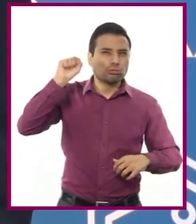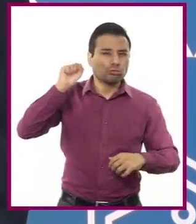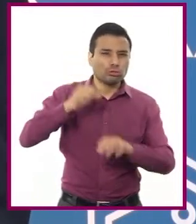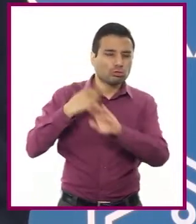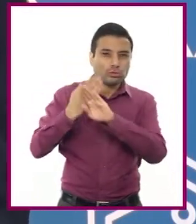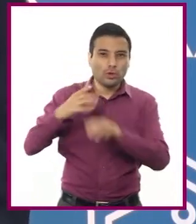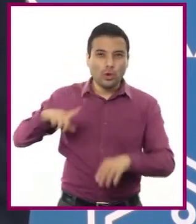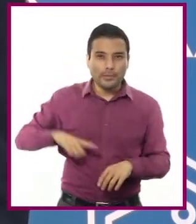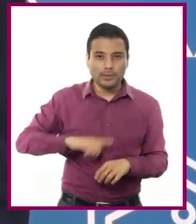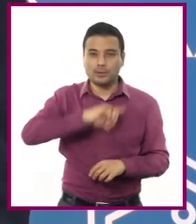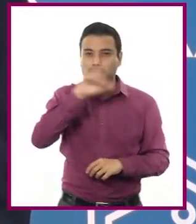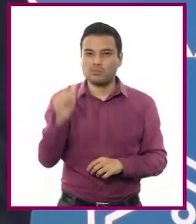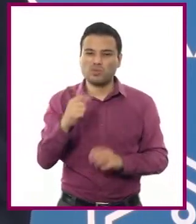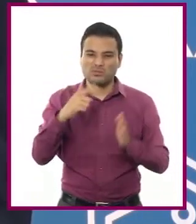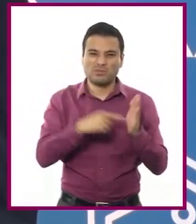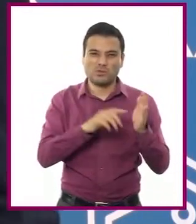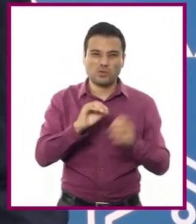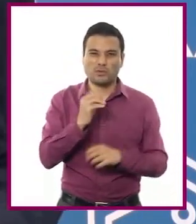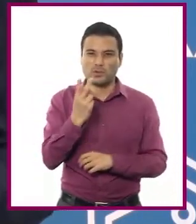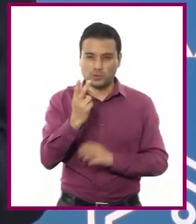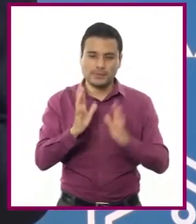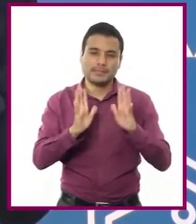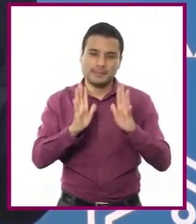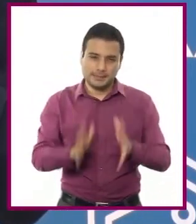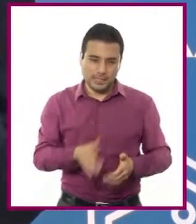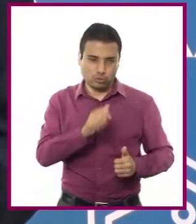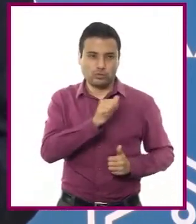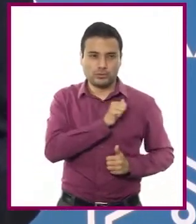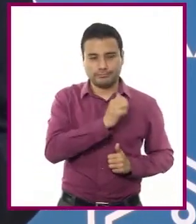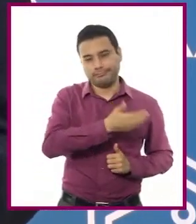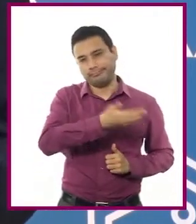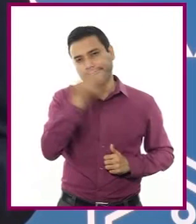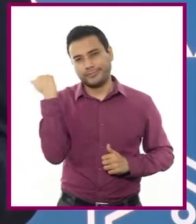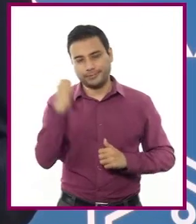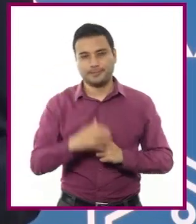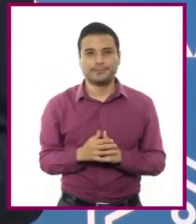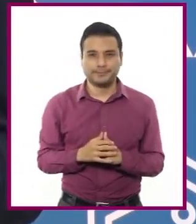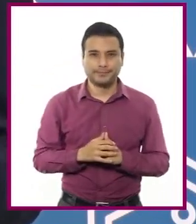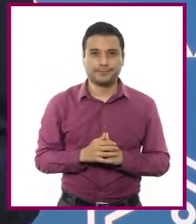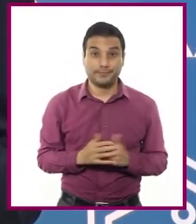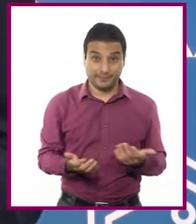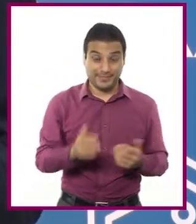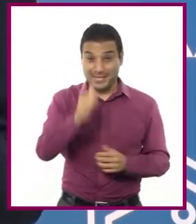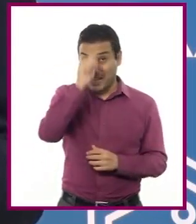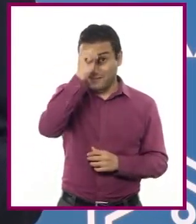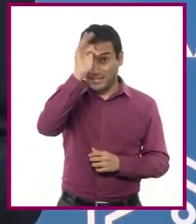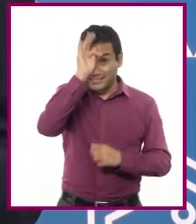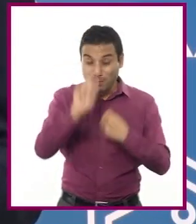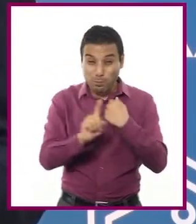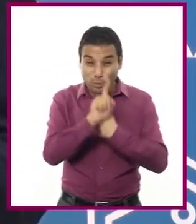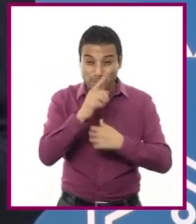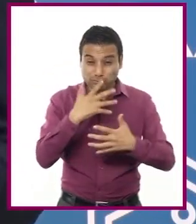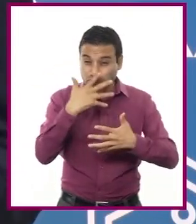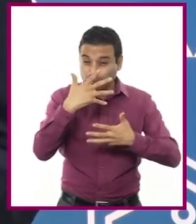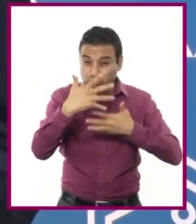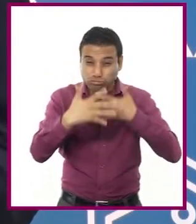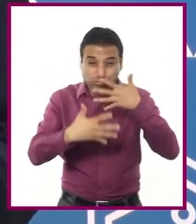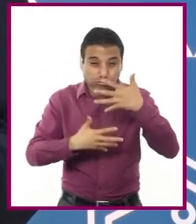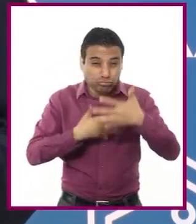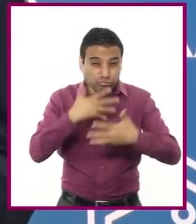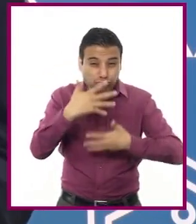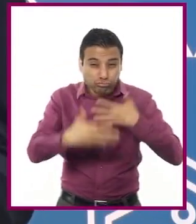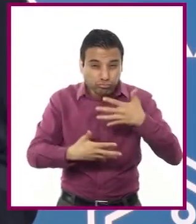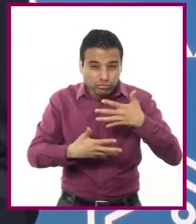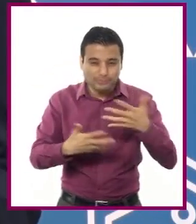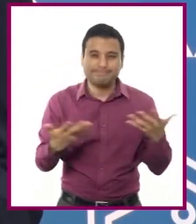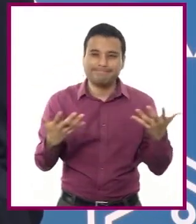finalizado en 1992. En el conflicto desatado en Afganistán podemos ver un claro ejemplo de lo sucedido